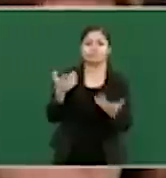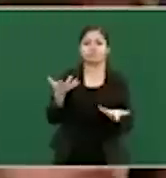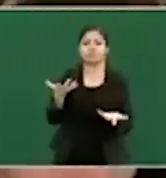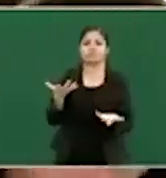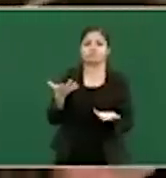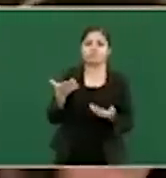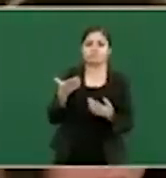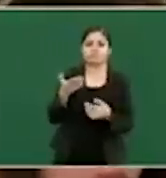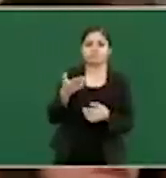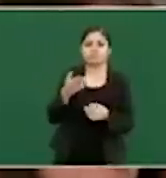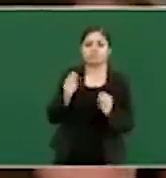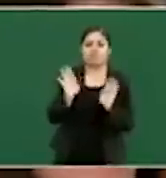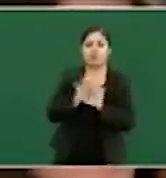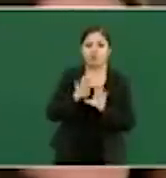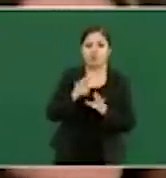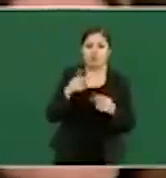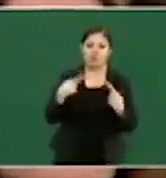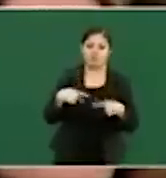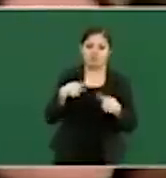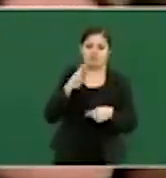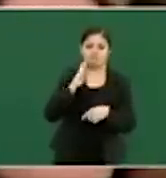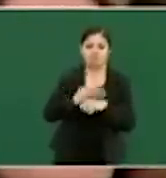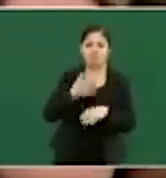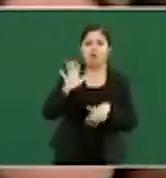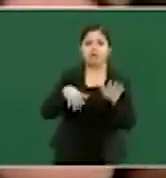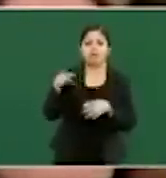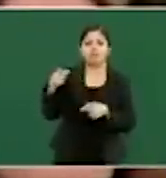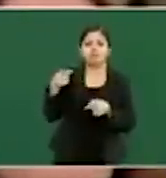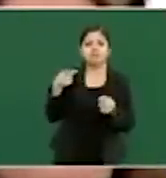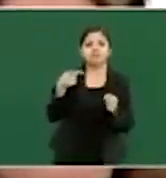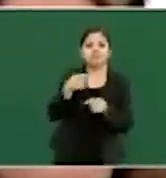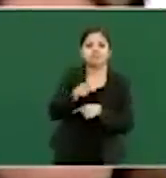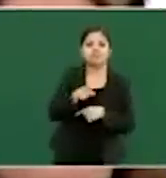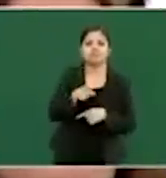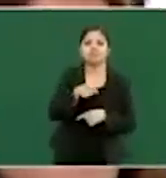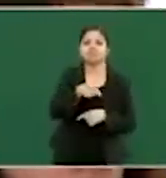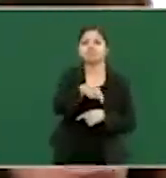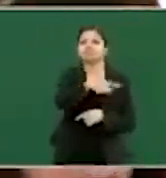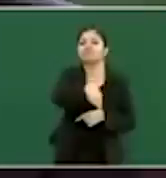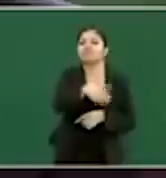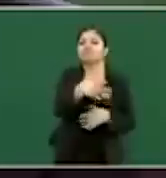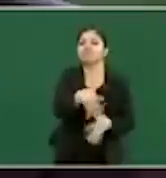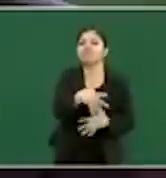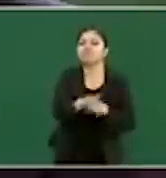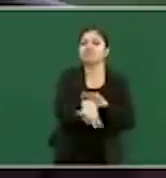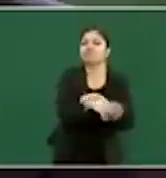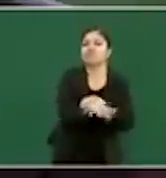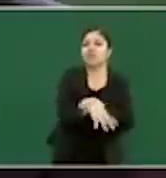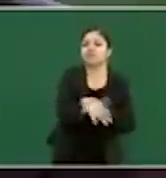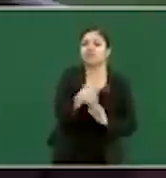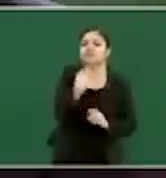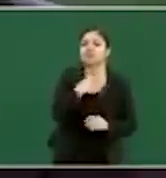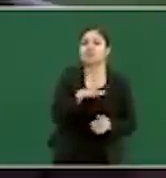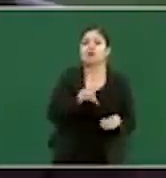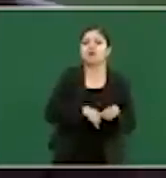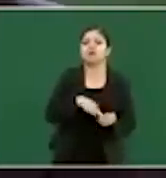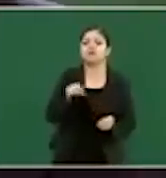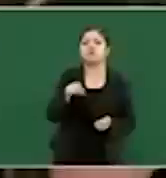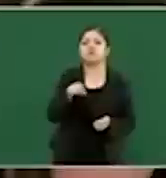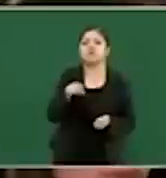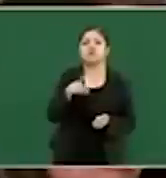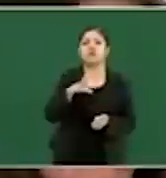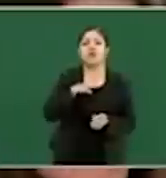y se han hecho calificativos como de medios basura, se ha dicho que la prensa está friegue y friegue, nos